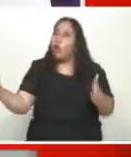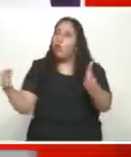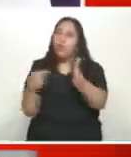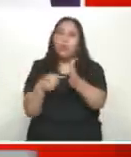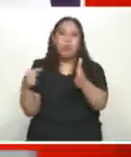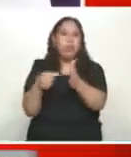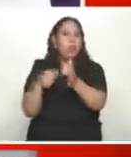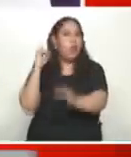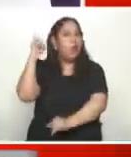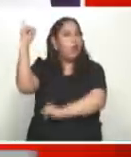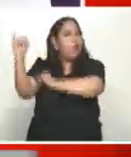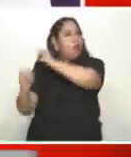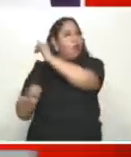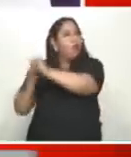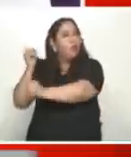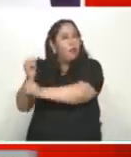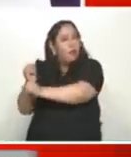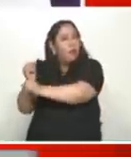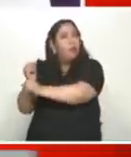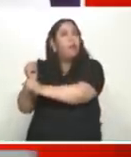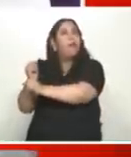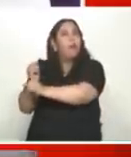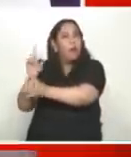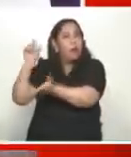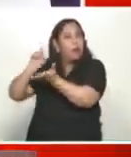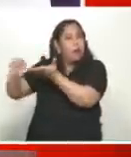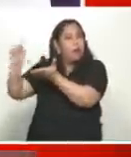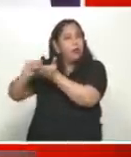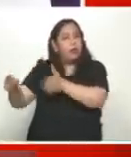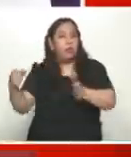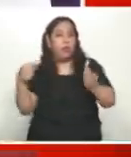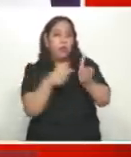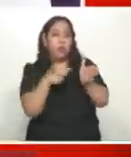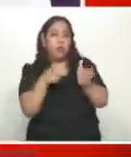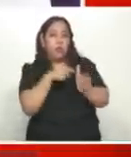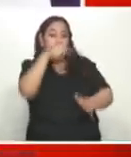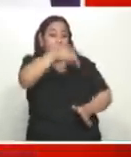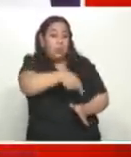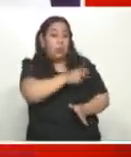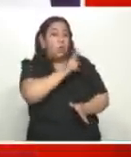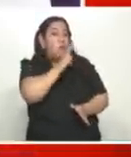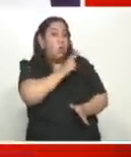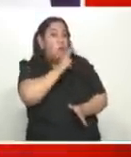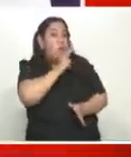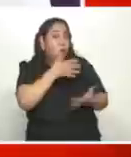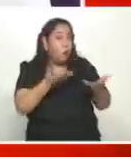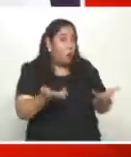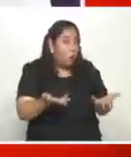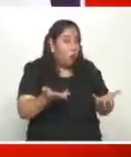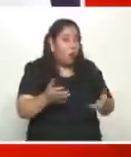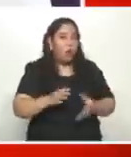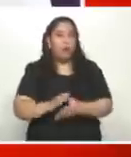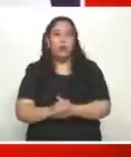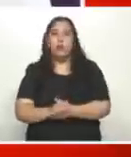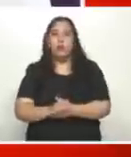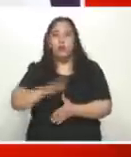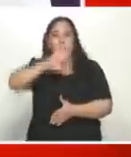deuda internacional, ni la deuda interna. No se puede pagar con los ingresos. El Estado tiene que recurrir a casi un